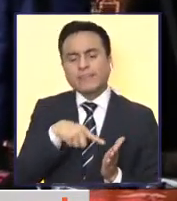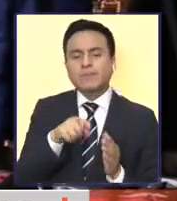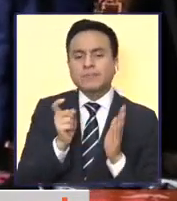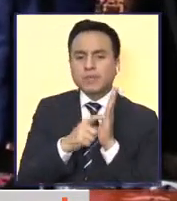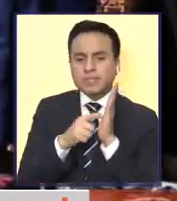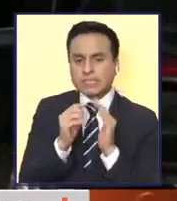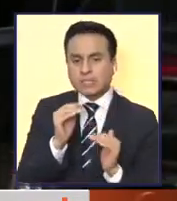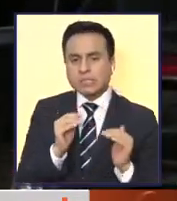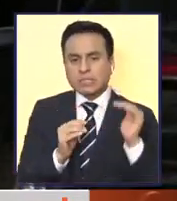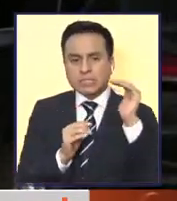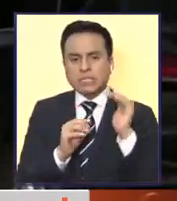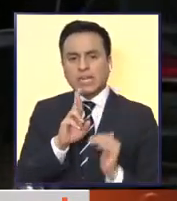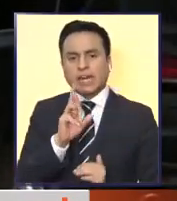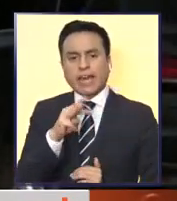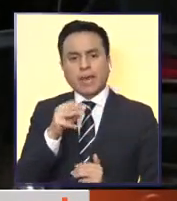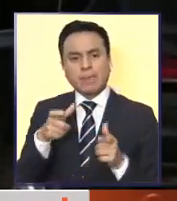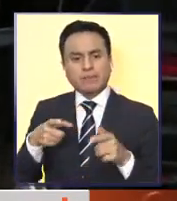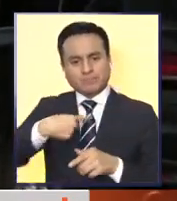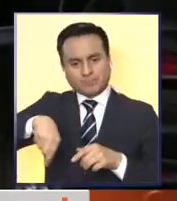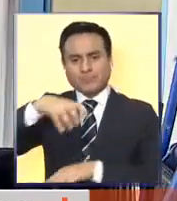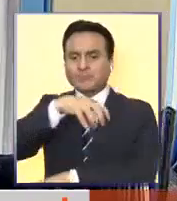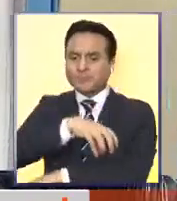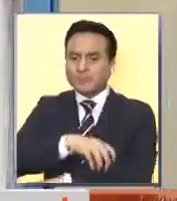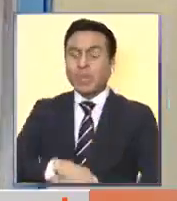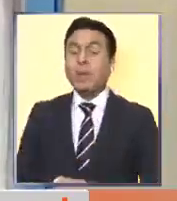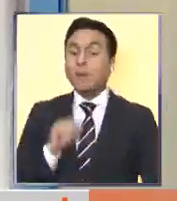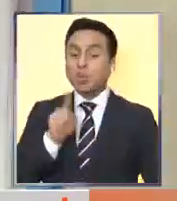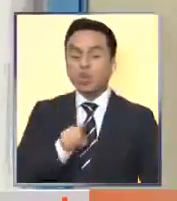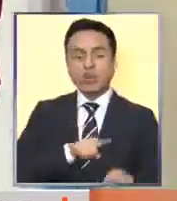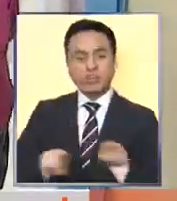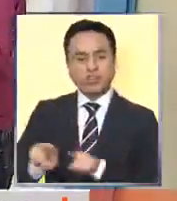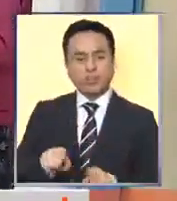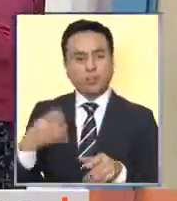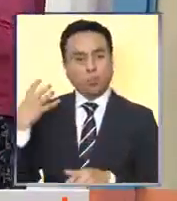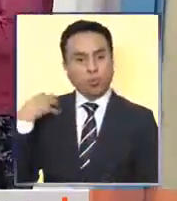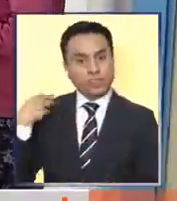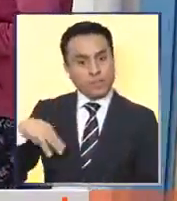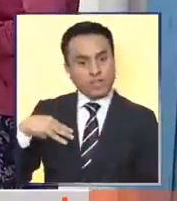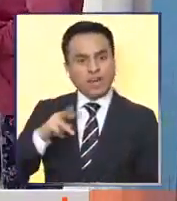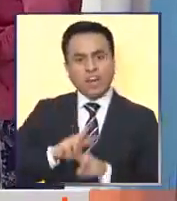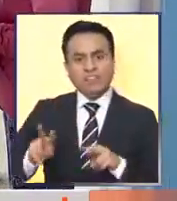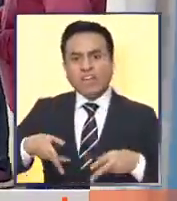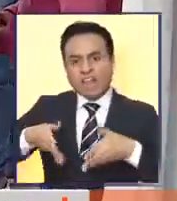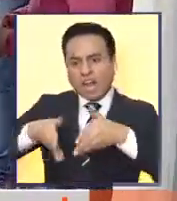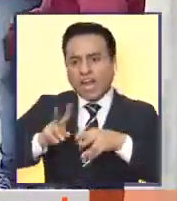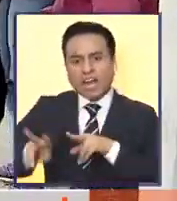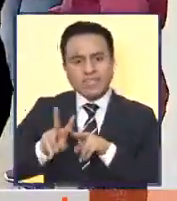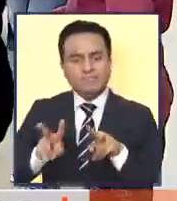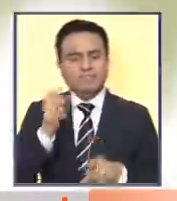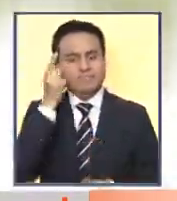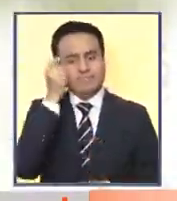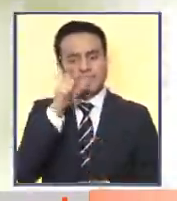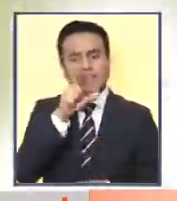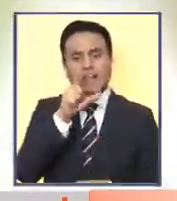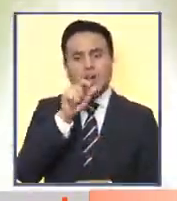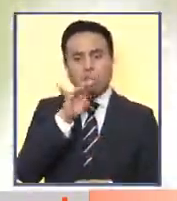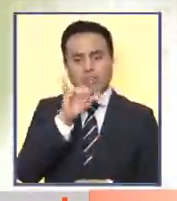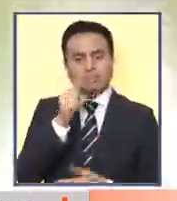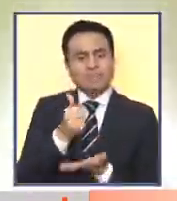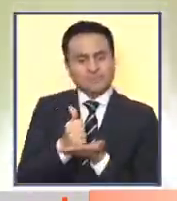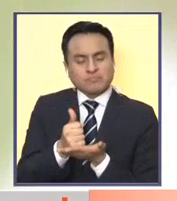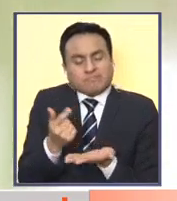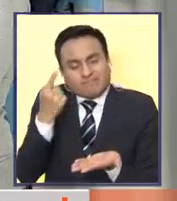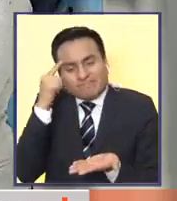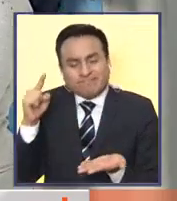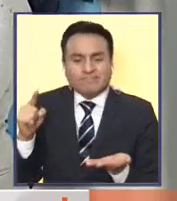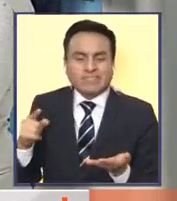índice en la región metropolitana. Por ello, la gestión municipal se construye en las calles, así lo entiende Claudia. Desafortunadamente,